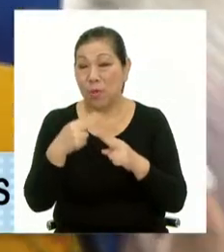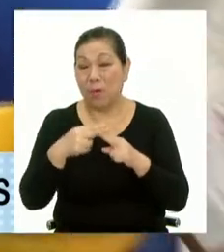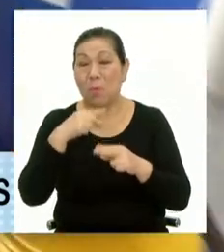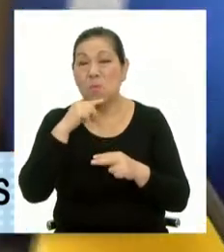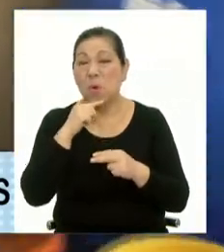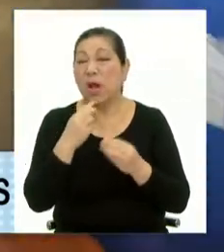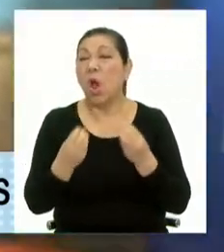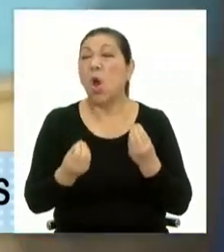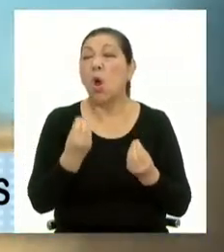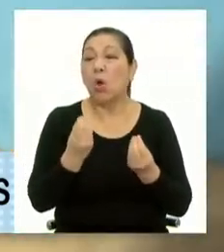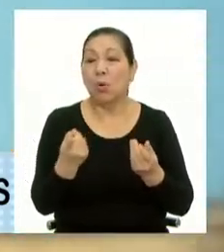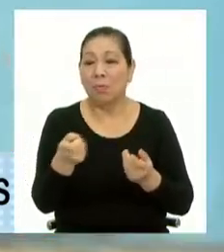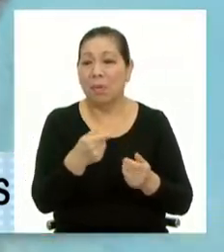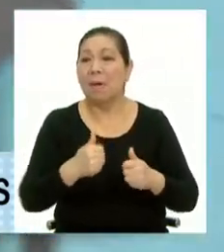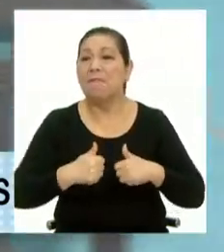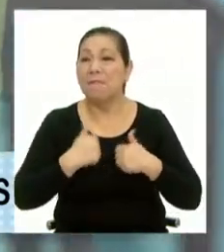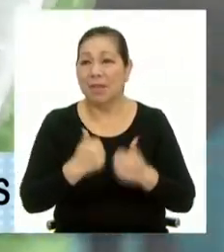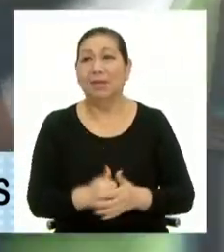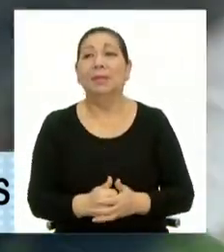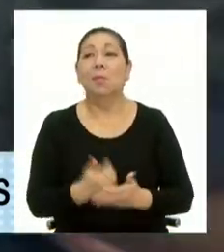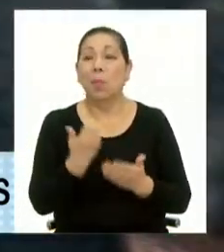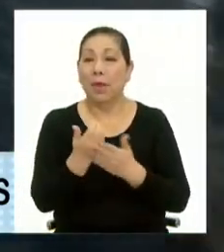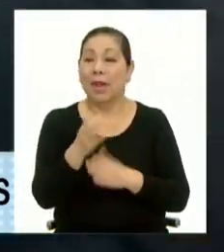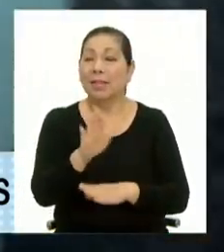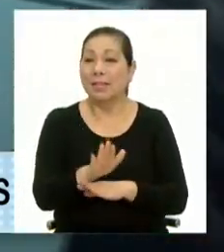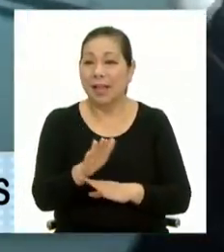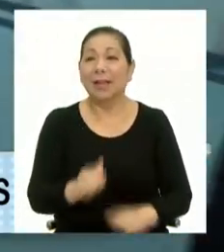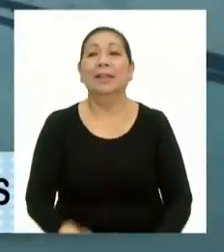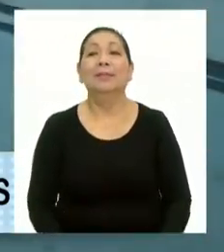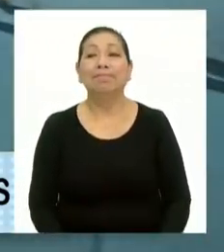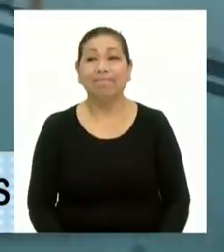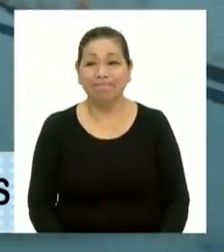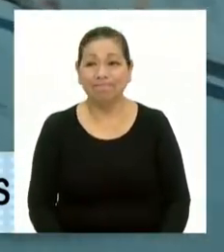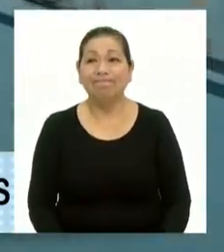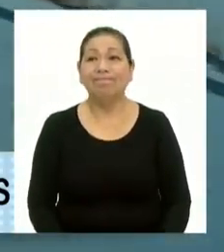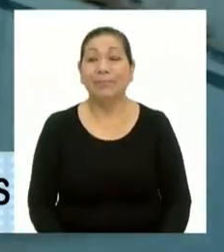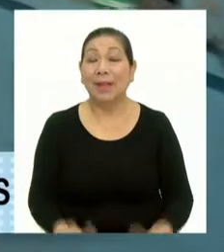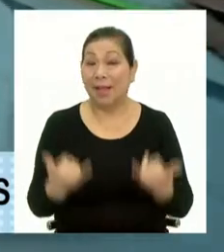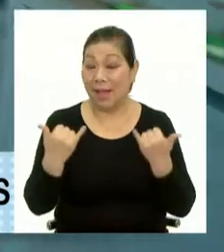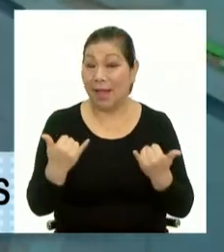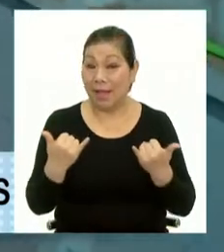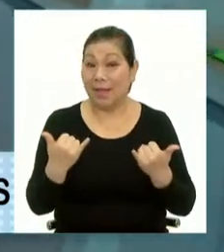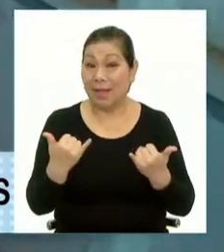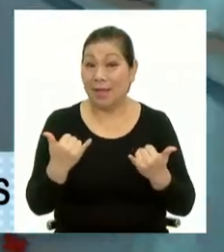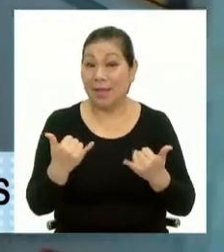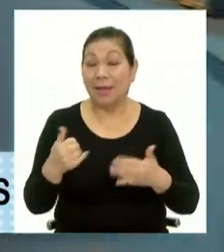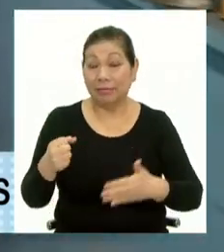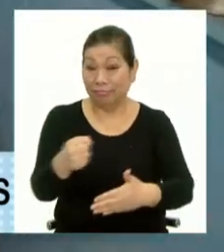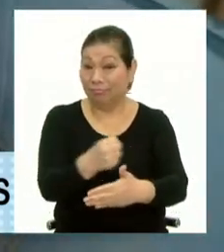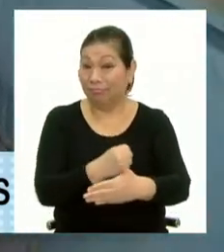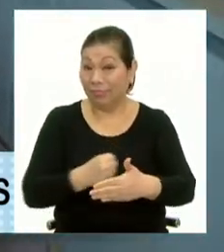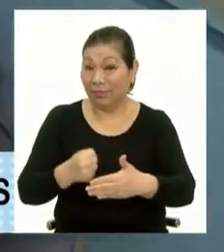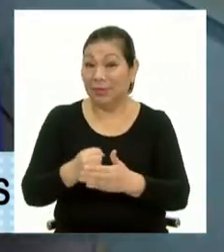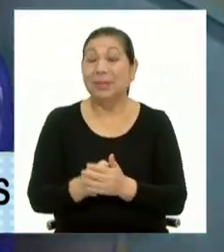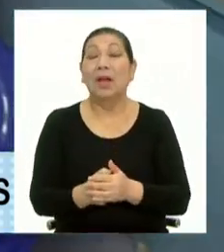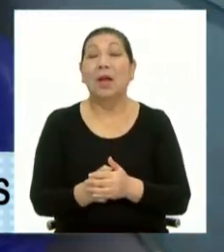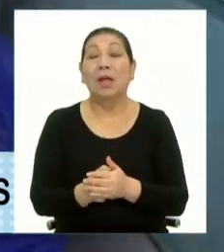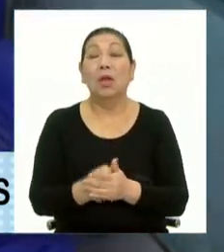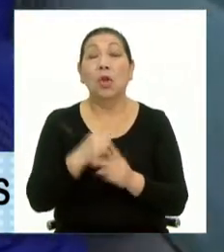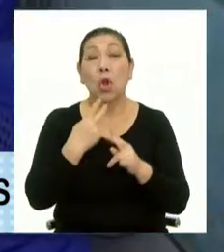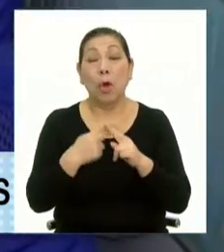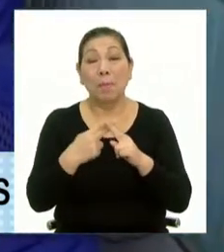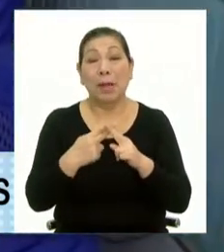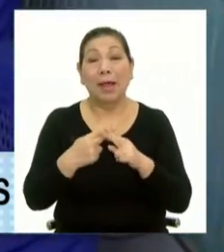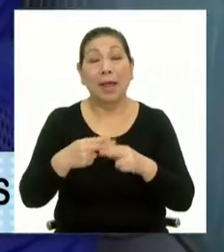esta situación que les ha tocado vivir. Muy buenas tardes. Muy buenas tardes. Acá en nuestra olla común, señor de Huanca,